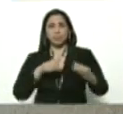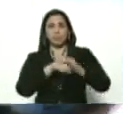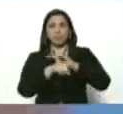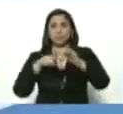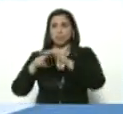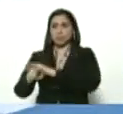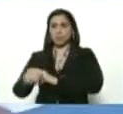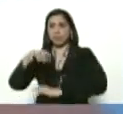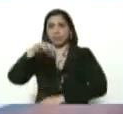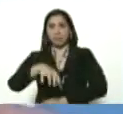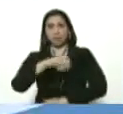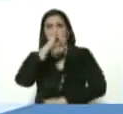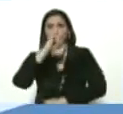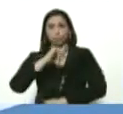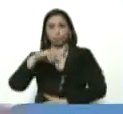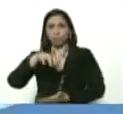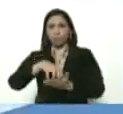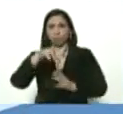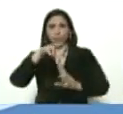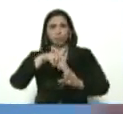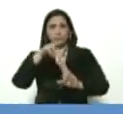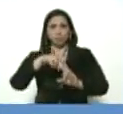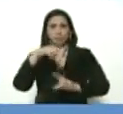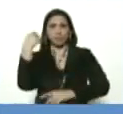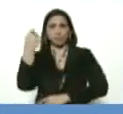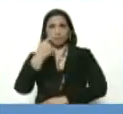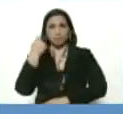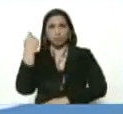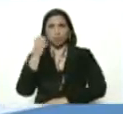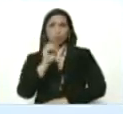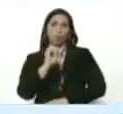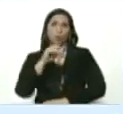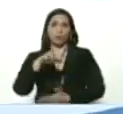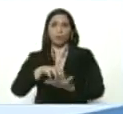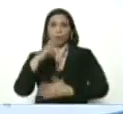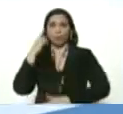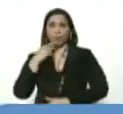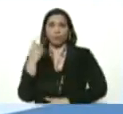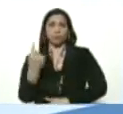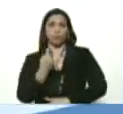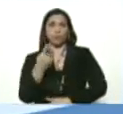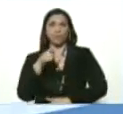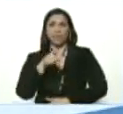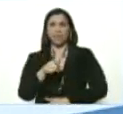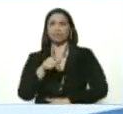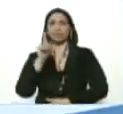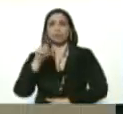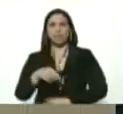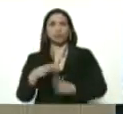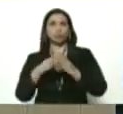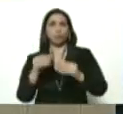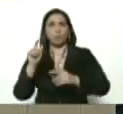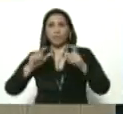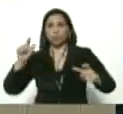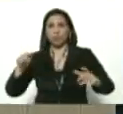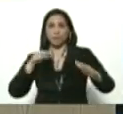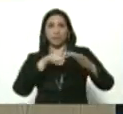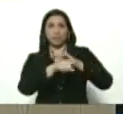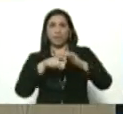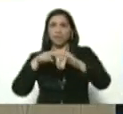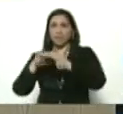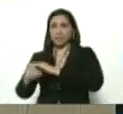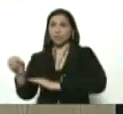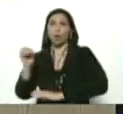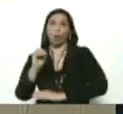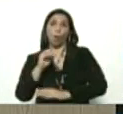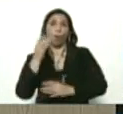por el estado zulia por el estado táchira por el estado de apure o por estado bolívar y no solamente eso sino que todos aquellos que ingresan o que